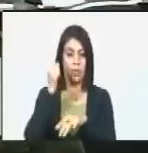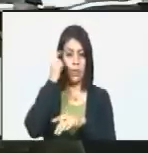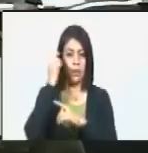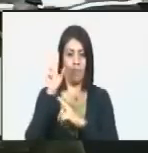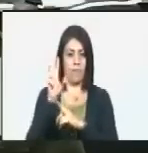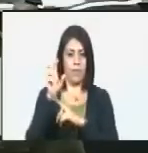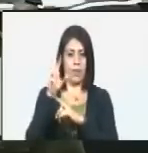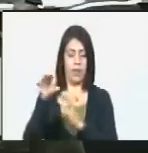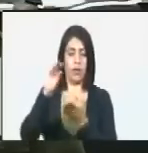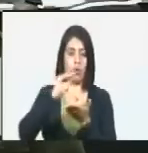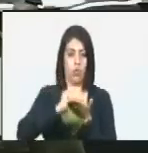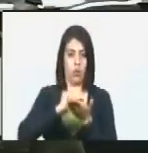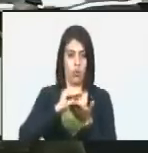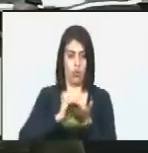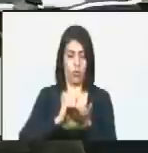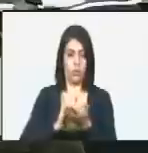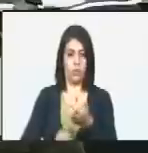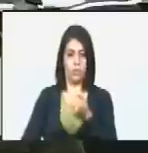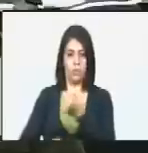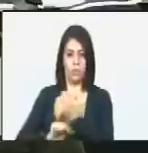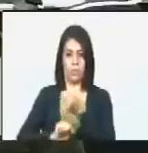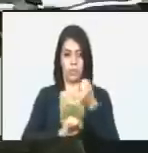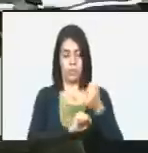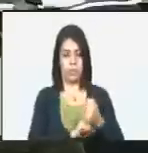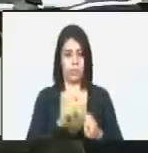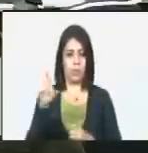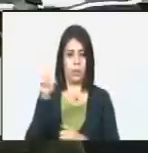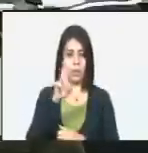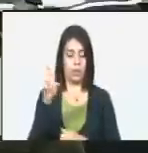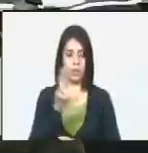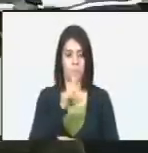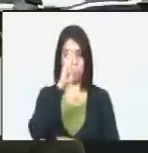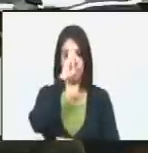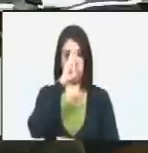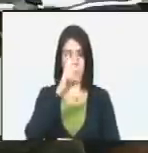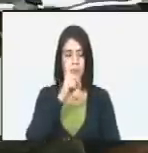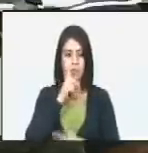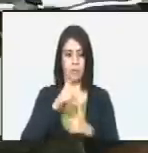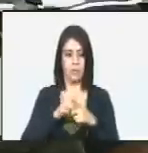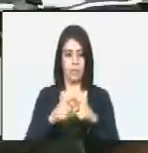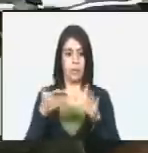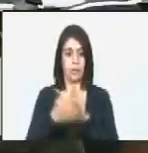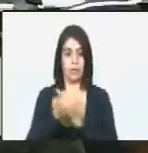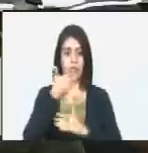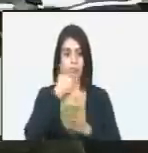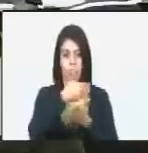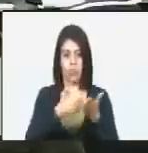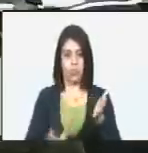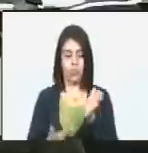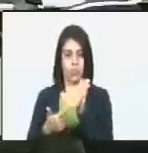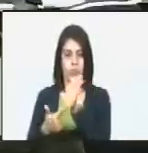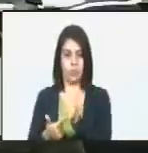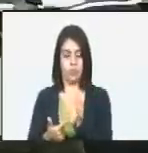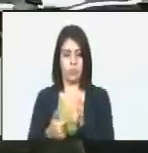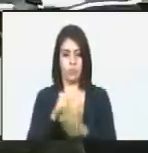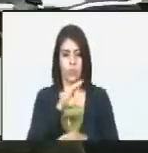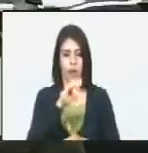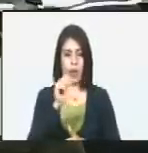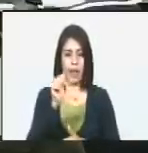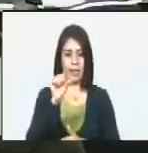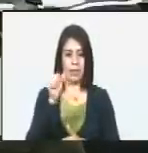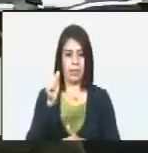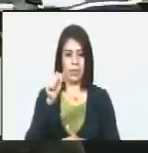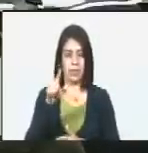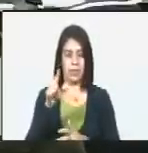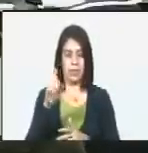nuevamente apoyando a la República Dominicana en una propuesta que presentaba el CASABE, todo ese